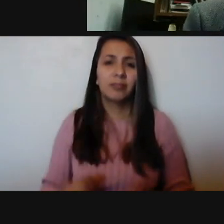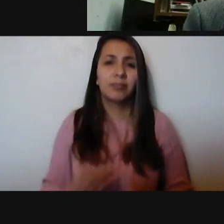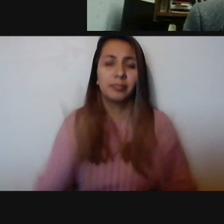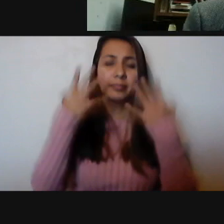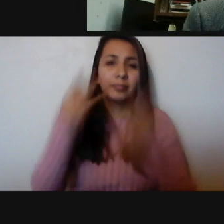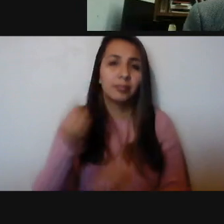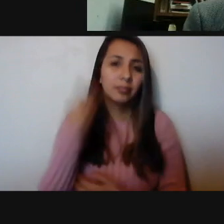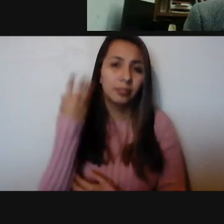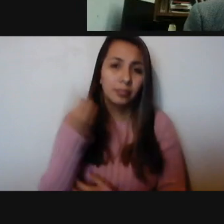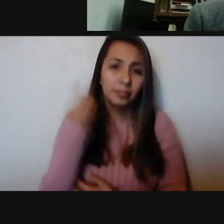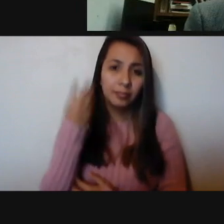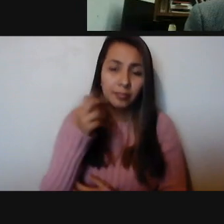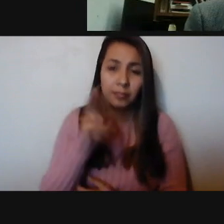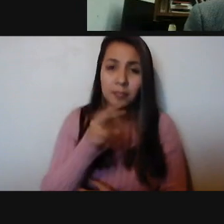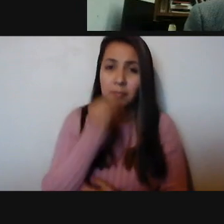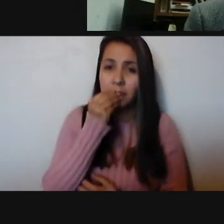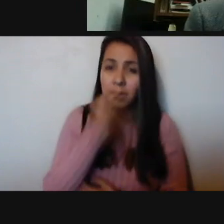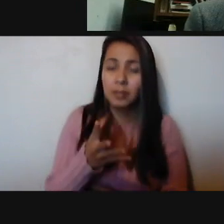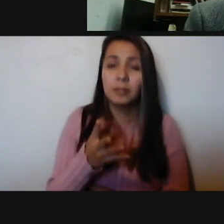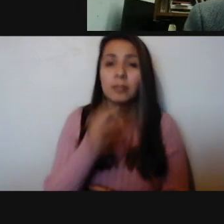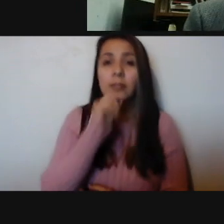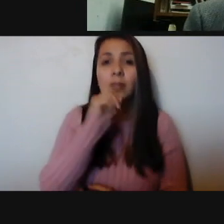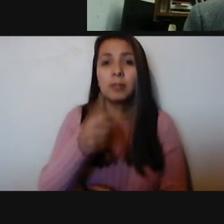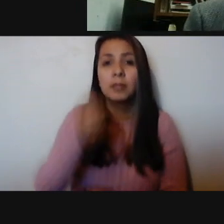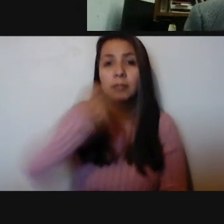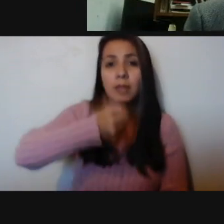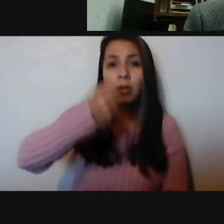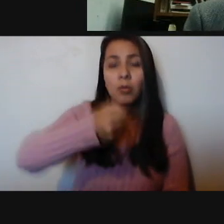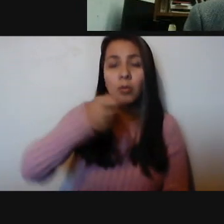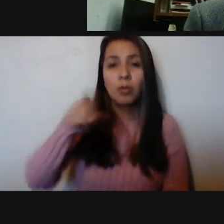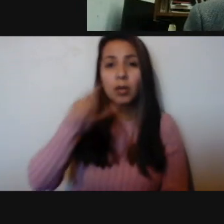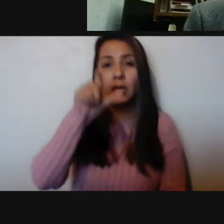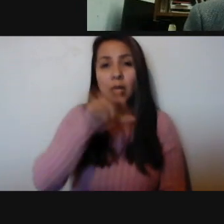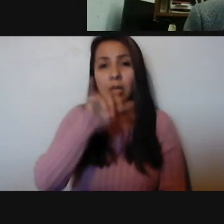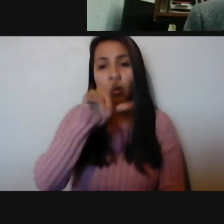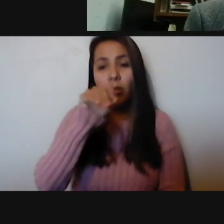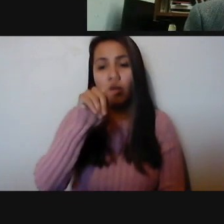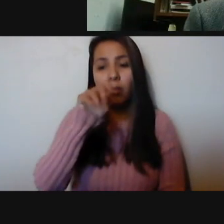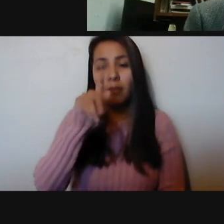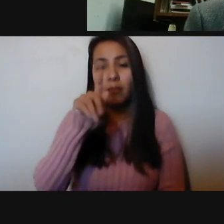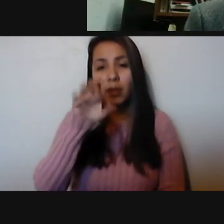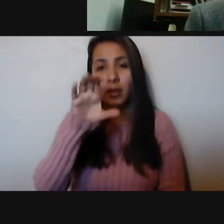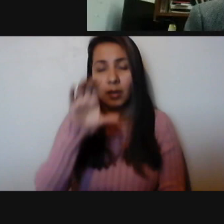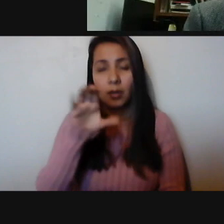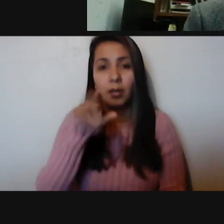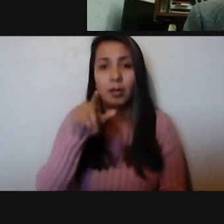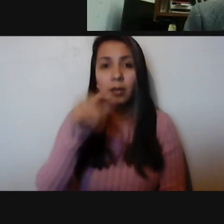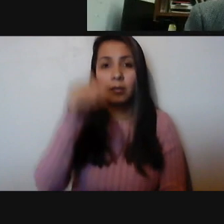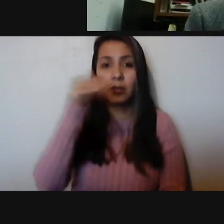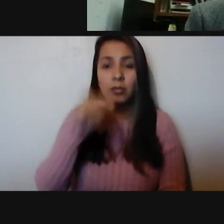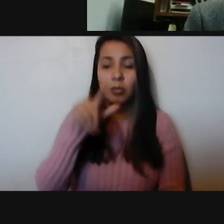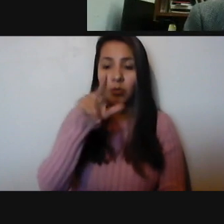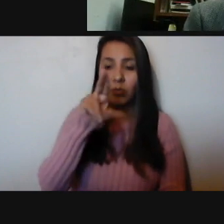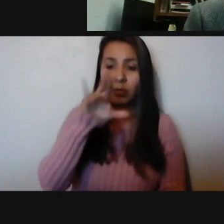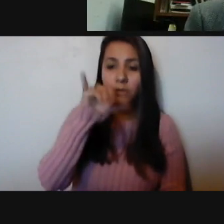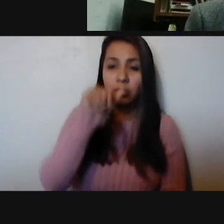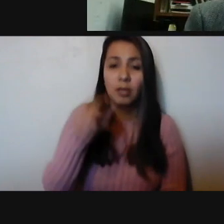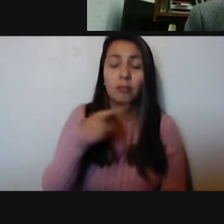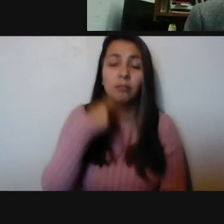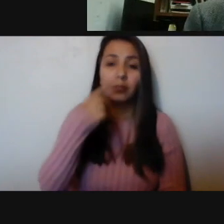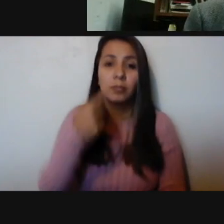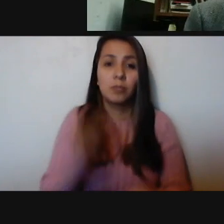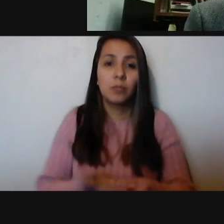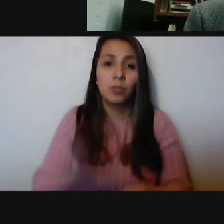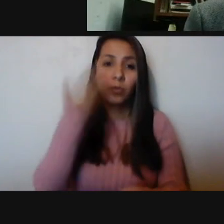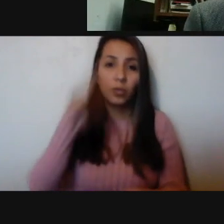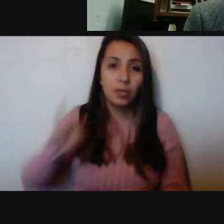muy emocionada por la charla. Se reciben también saludos desde Jilotepec, Estado de México.